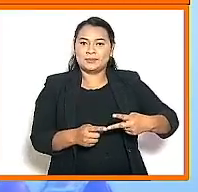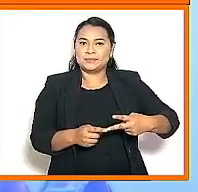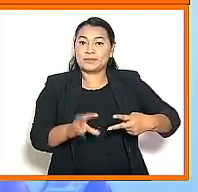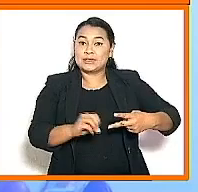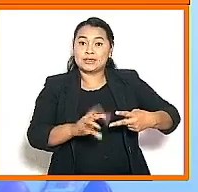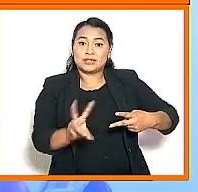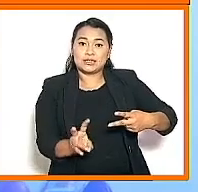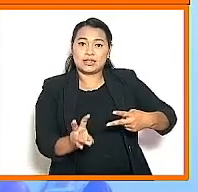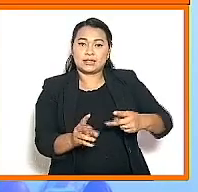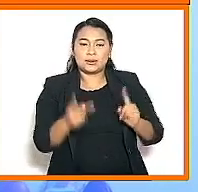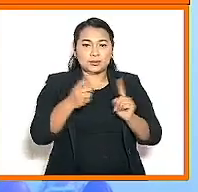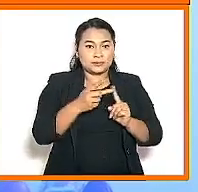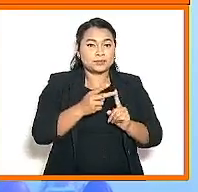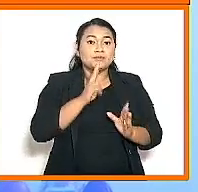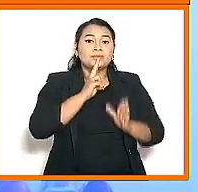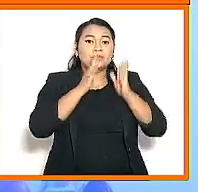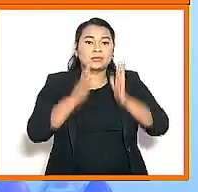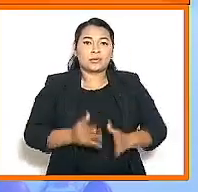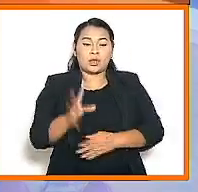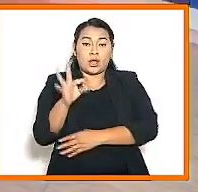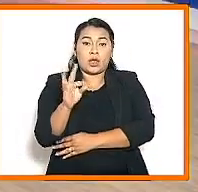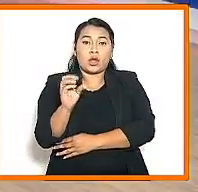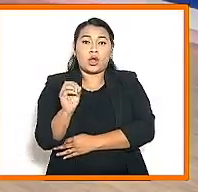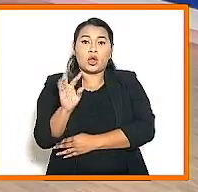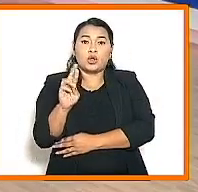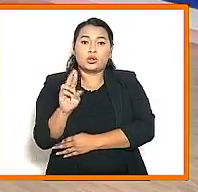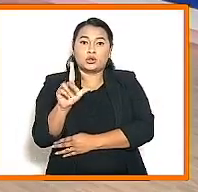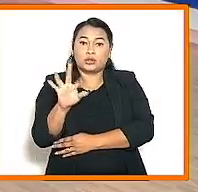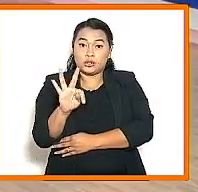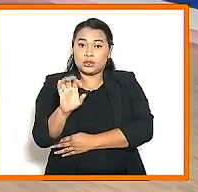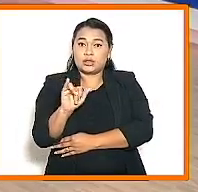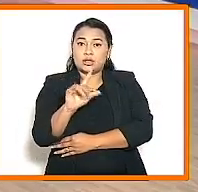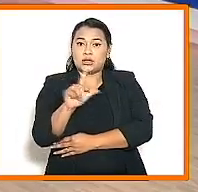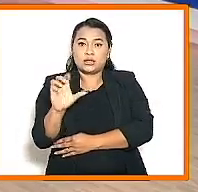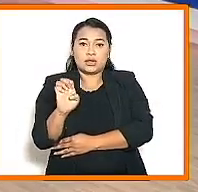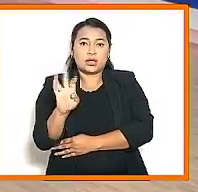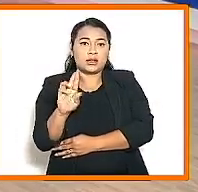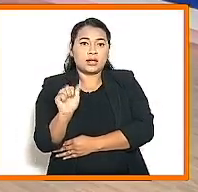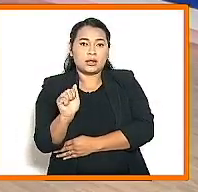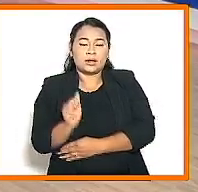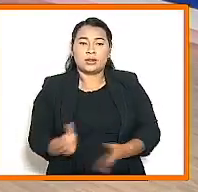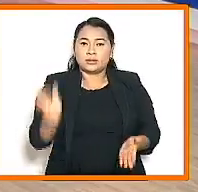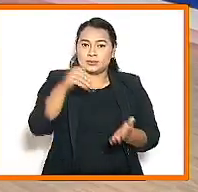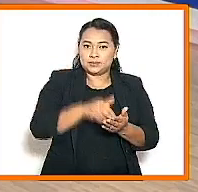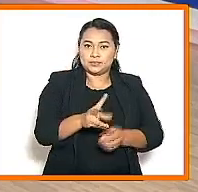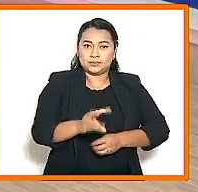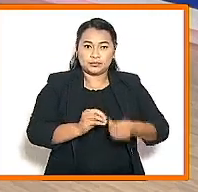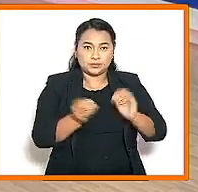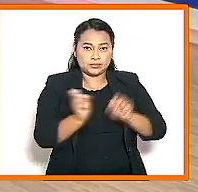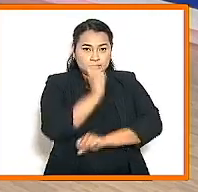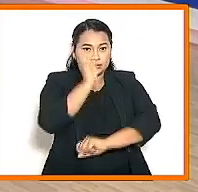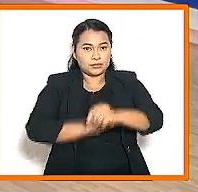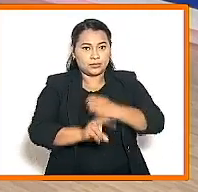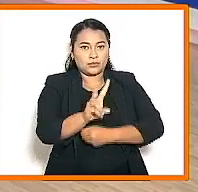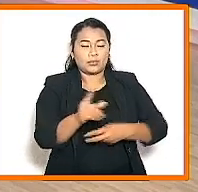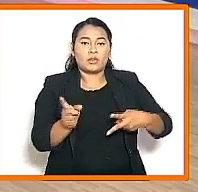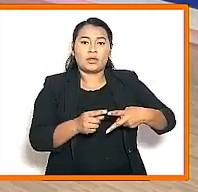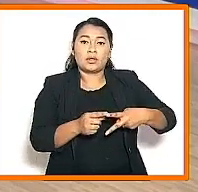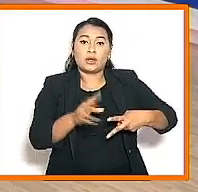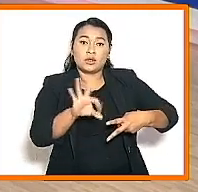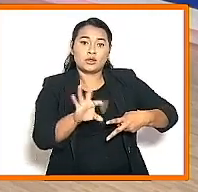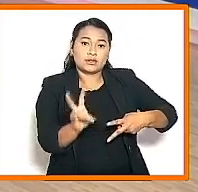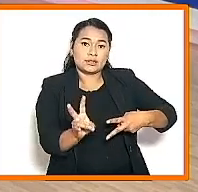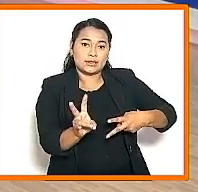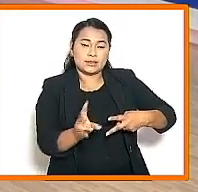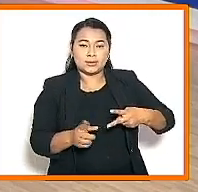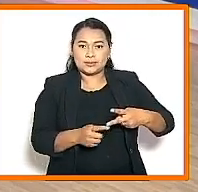ganador, 07, con su catrachada Tortillera. Los números ganadores en premiados esta tarde son posición 1, 97.